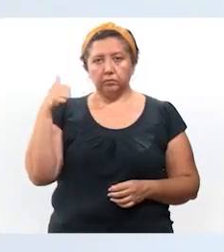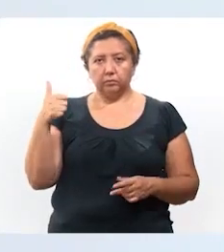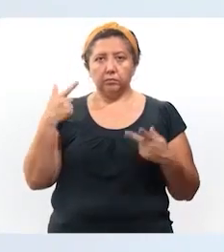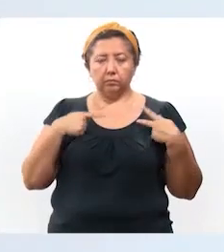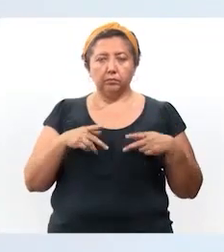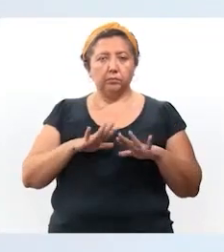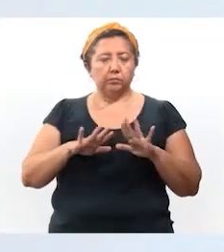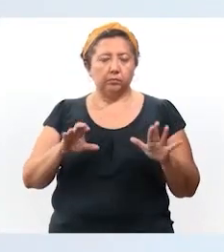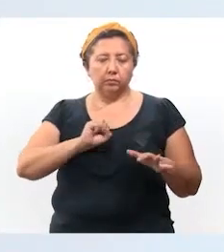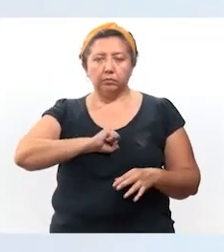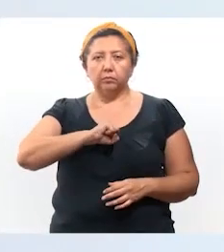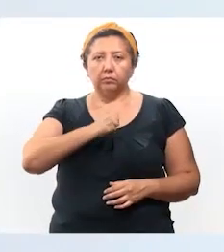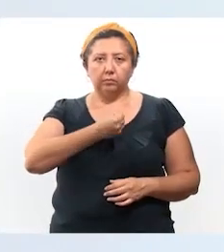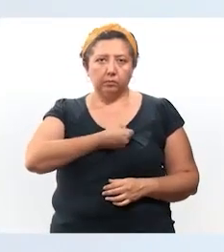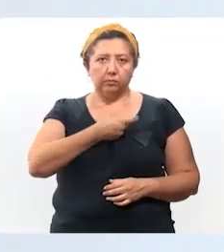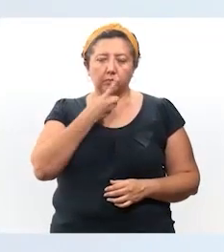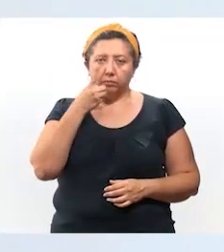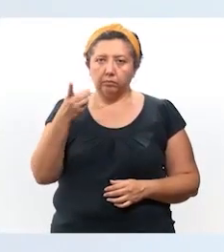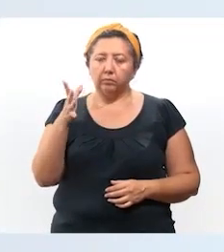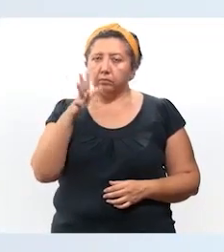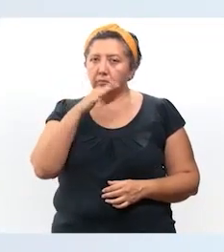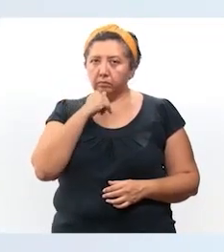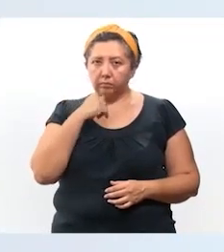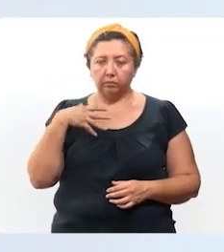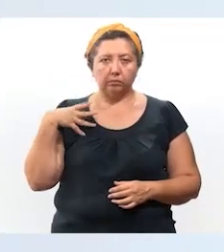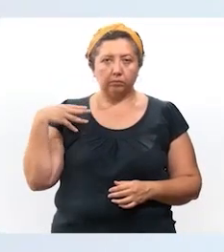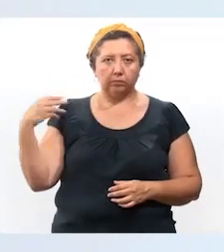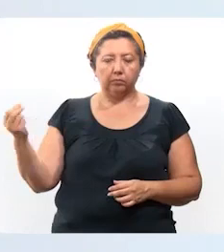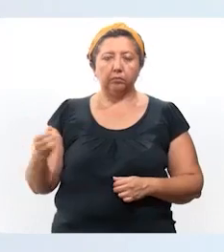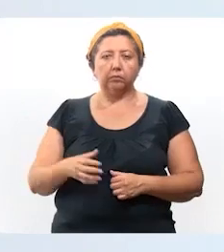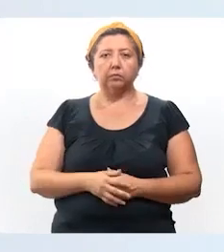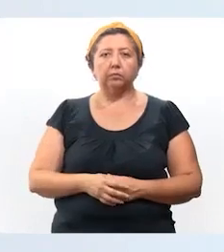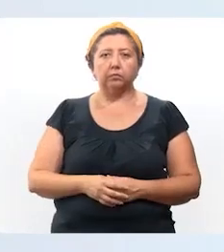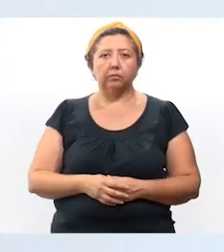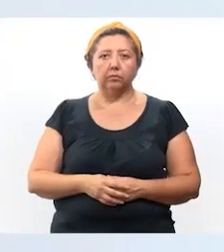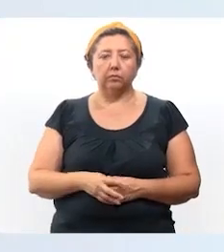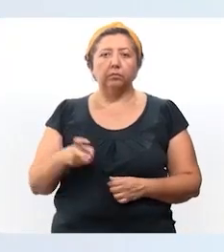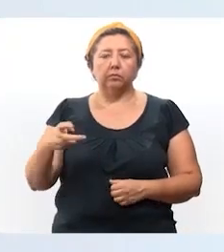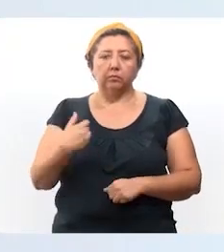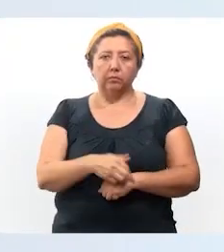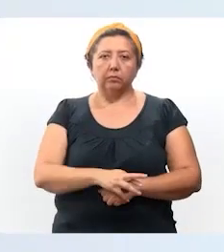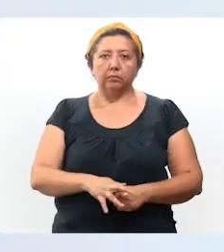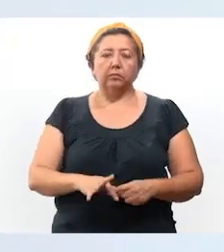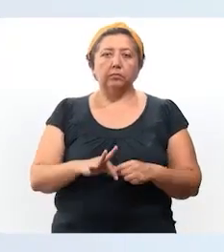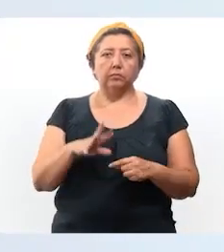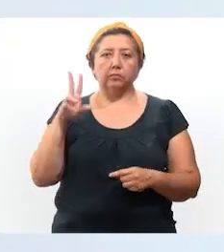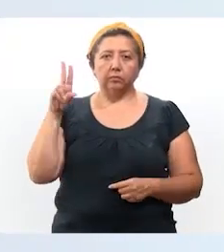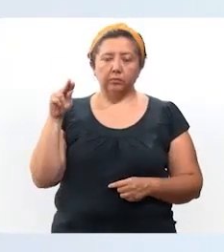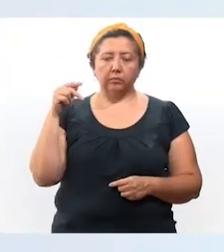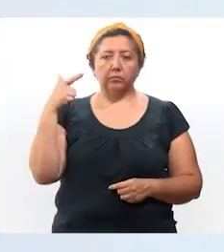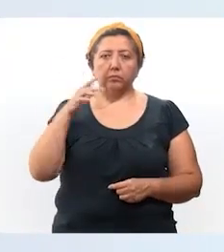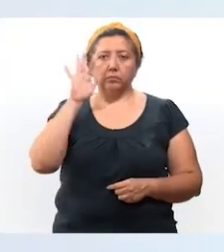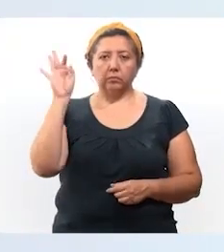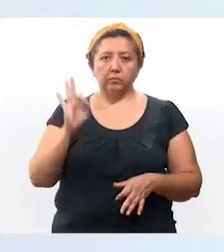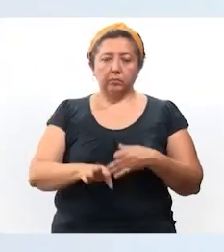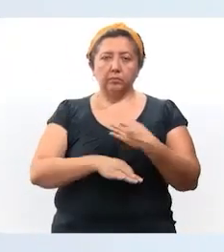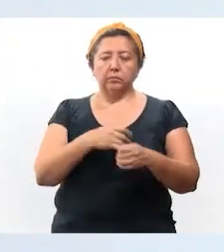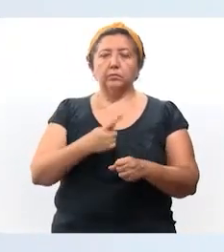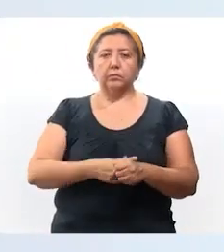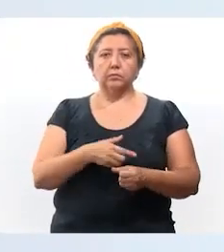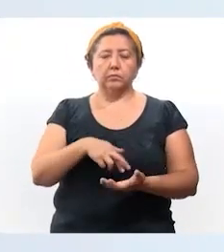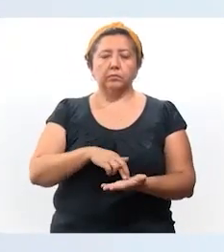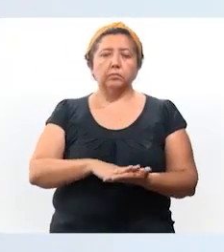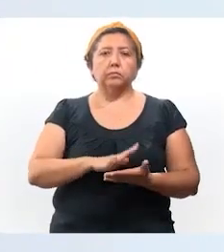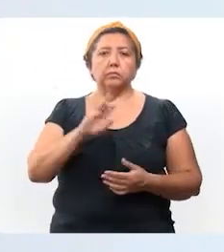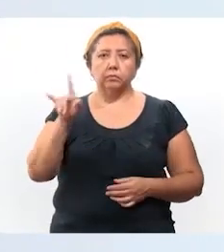61.386 pacientes ya se recuperaron, no presentan síntomas ni pueden contagiar. Esta cifra representa el 87% del total